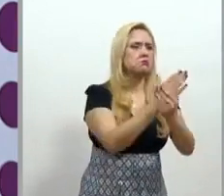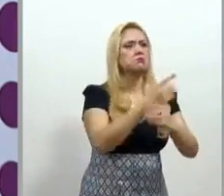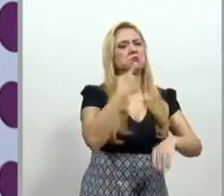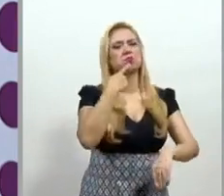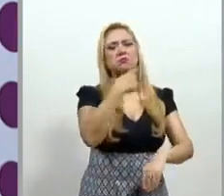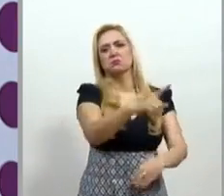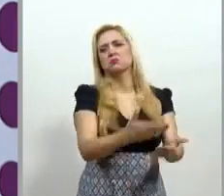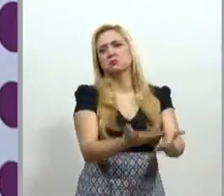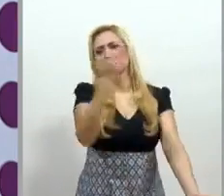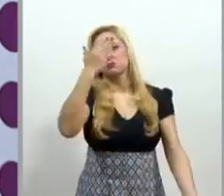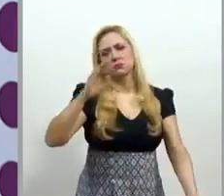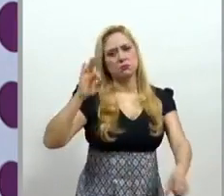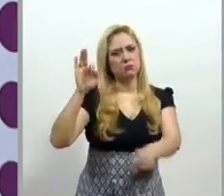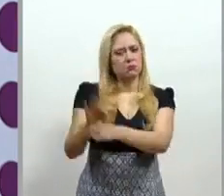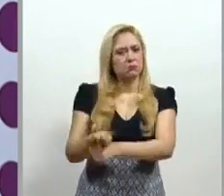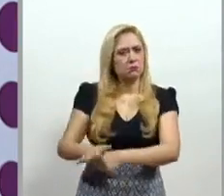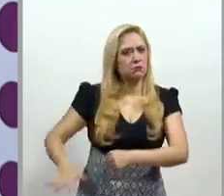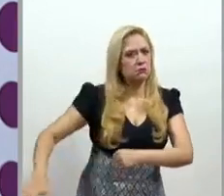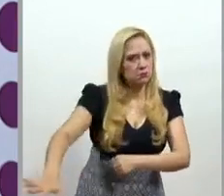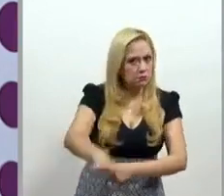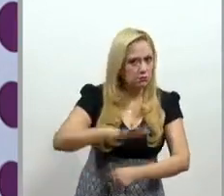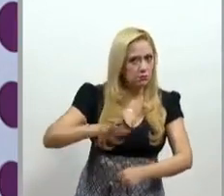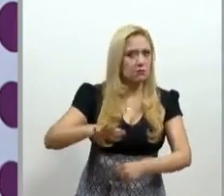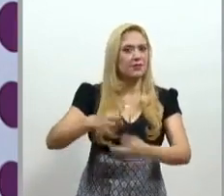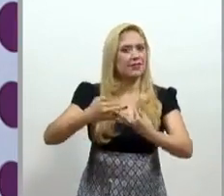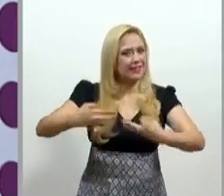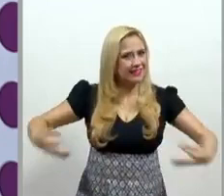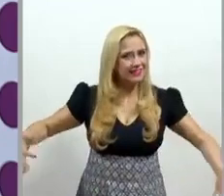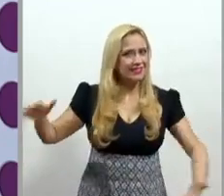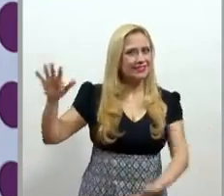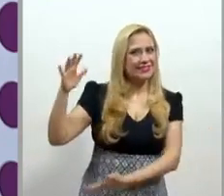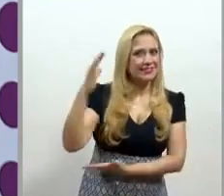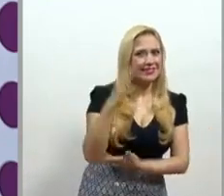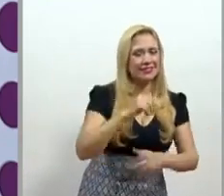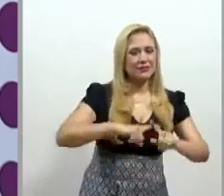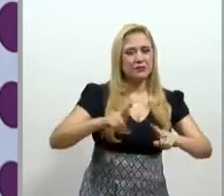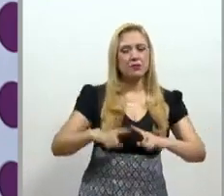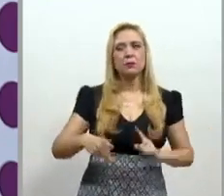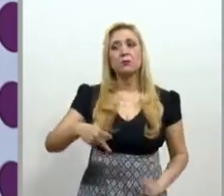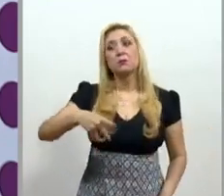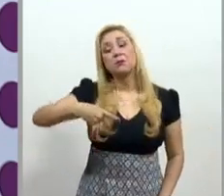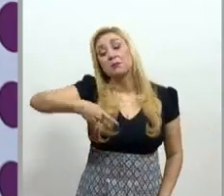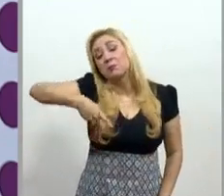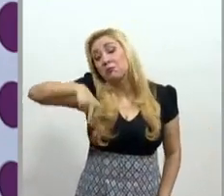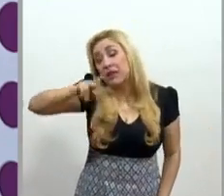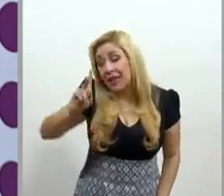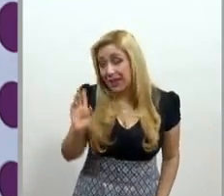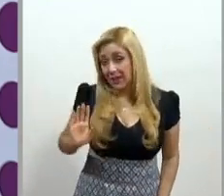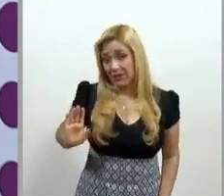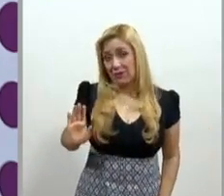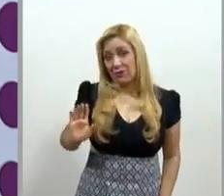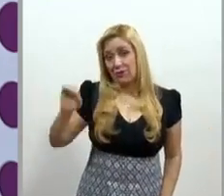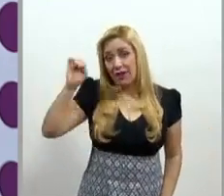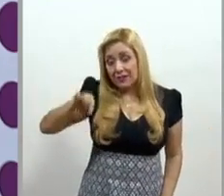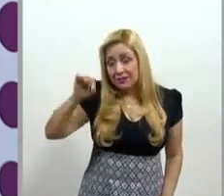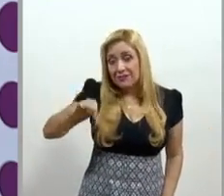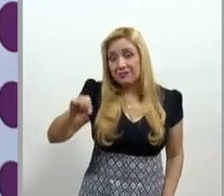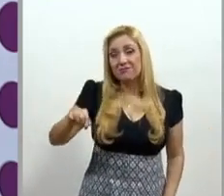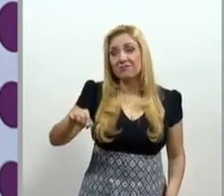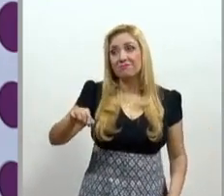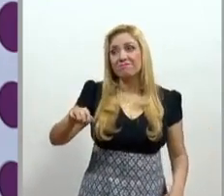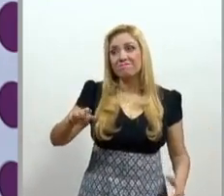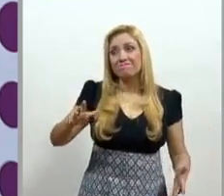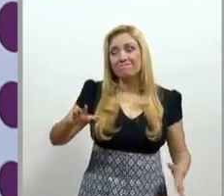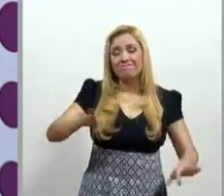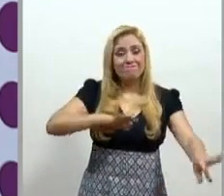a defender el medio ambiente. Sin embargo, la otra realidad es que nuestro sistema judicial no está diseñado